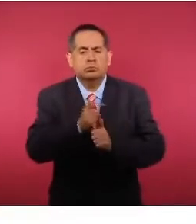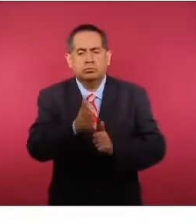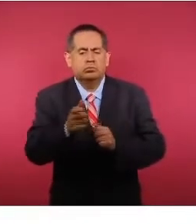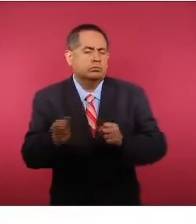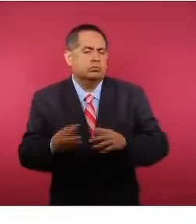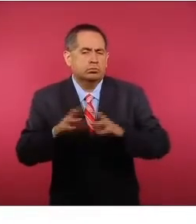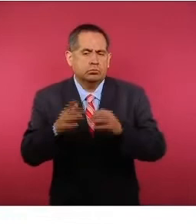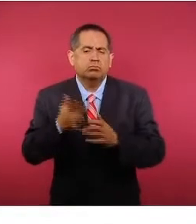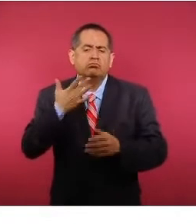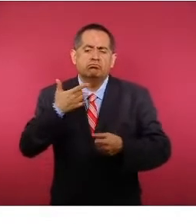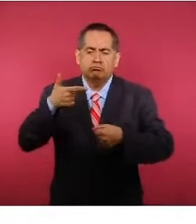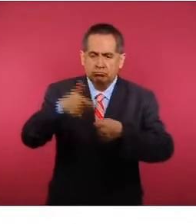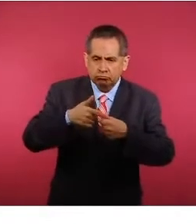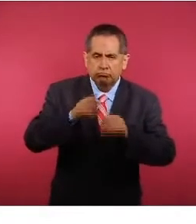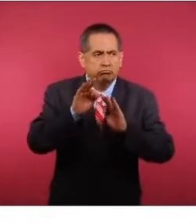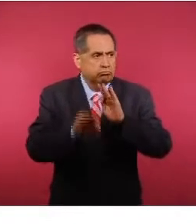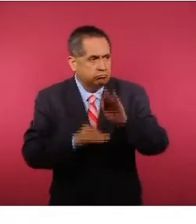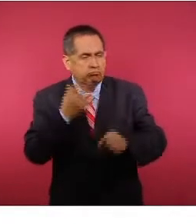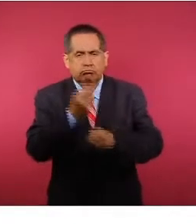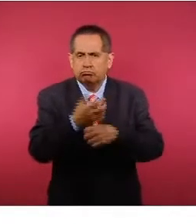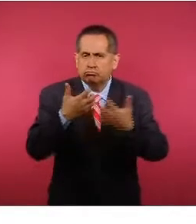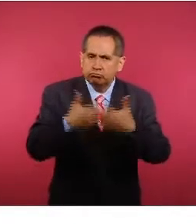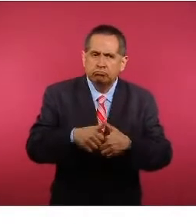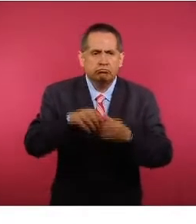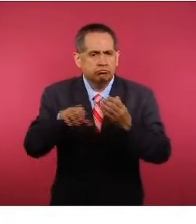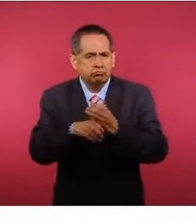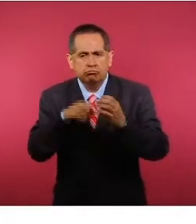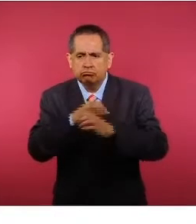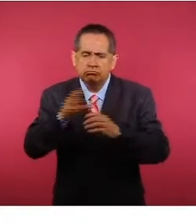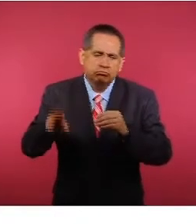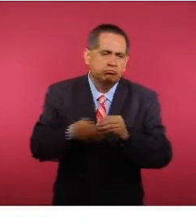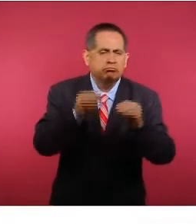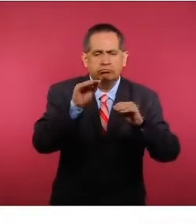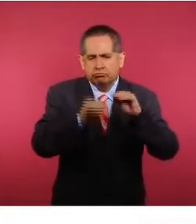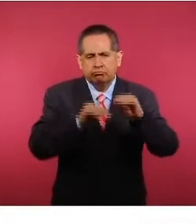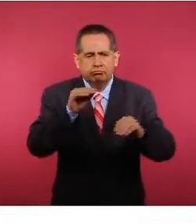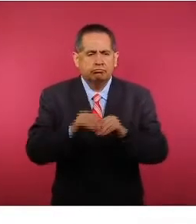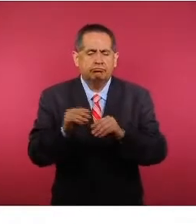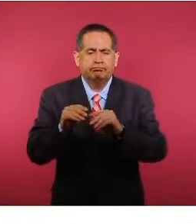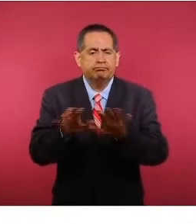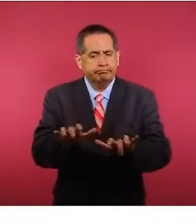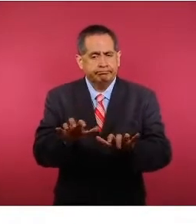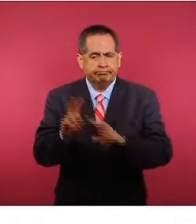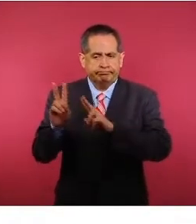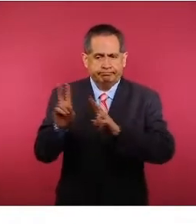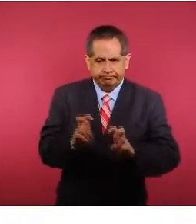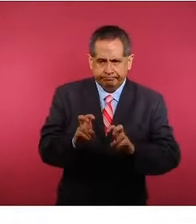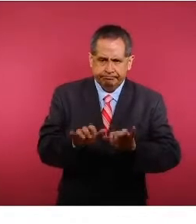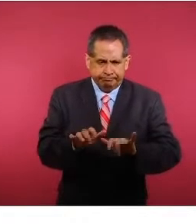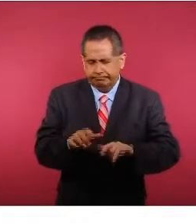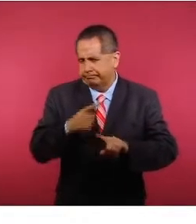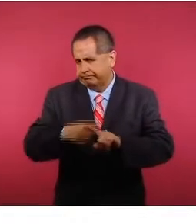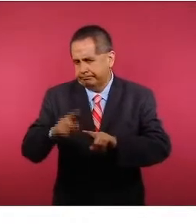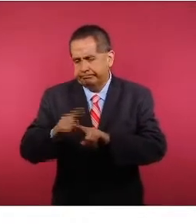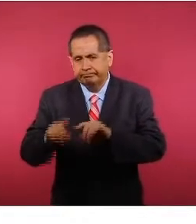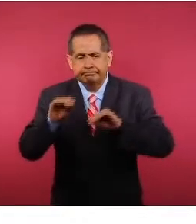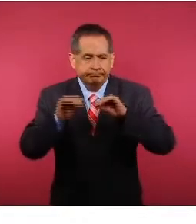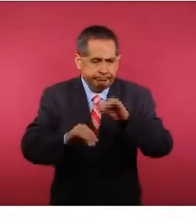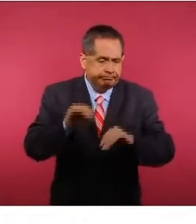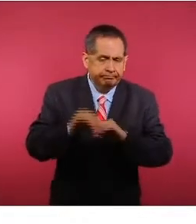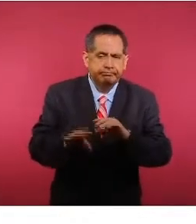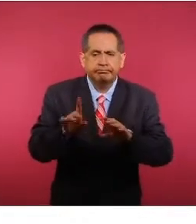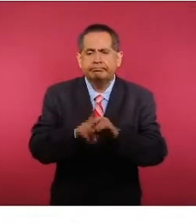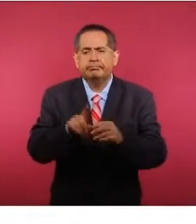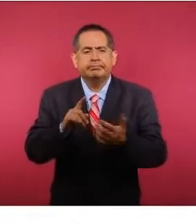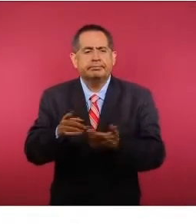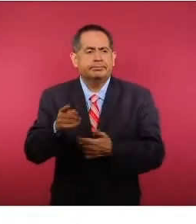conceptos: combustibles, mantenimiento, refacciones, todo el software que necesita este avión, todas